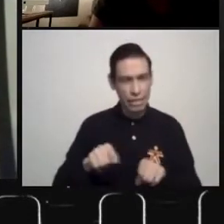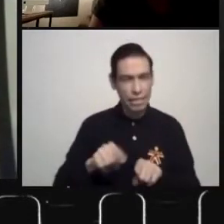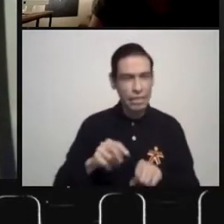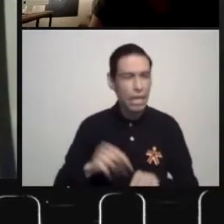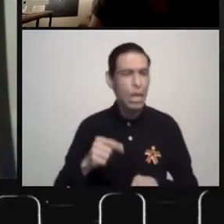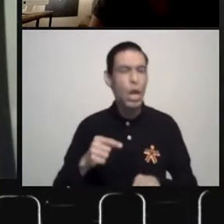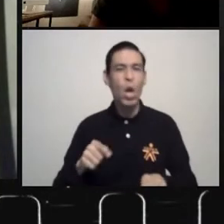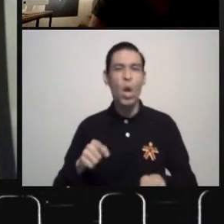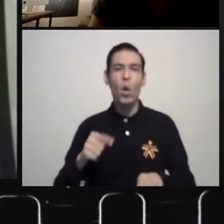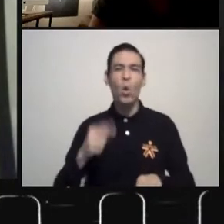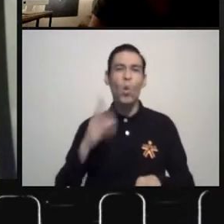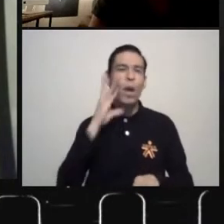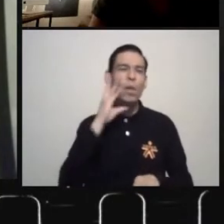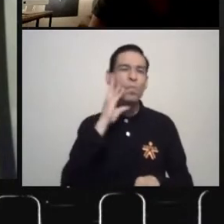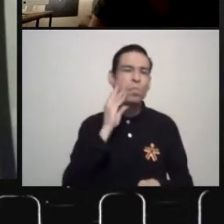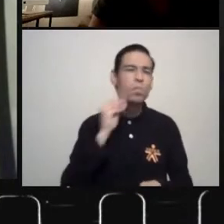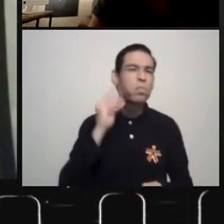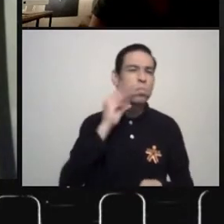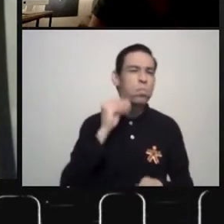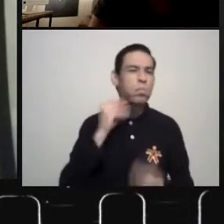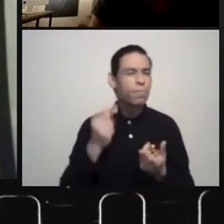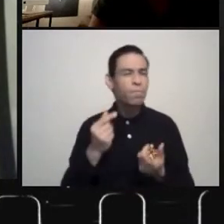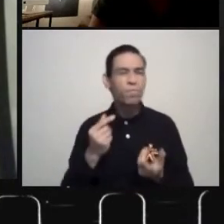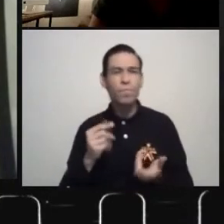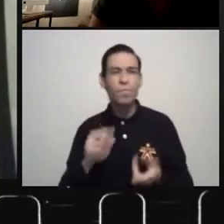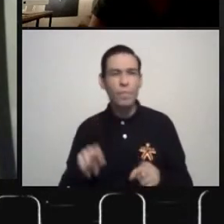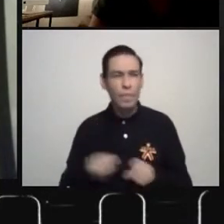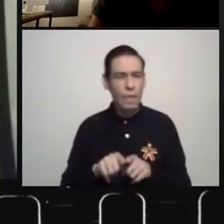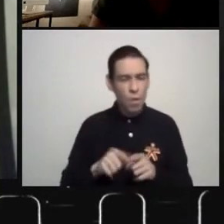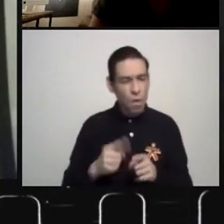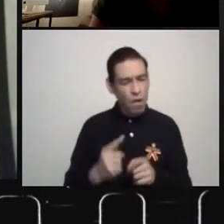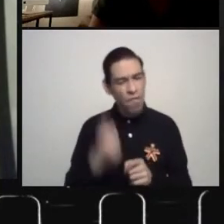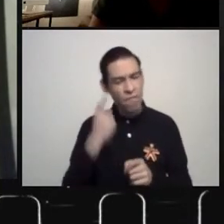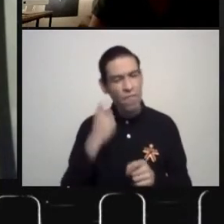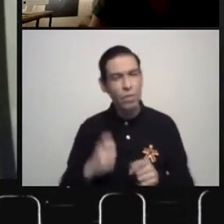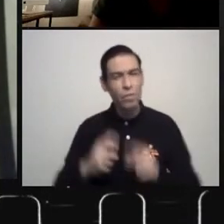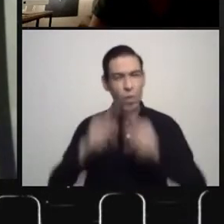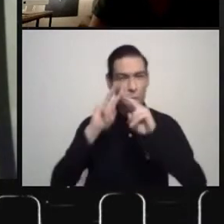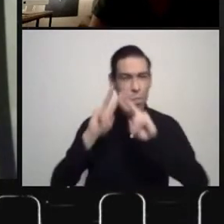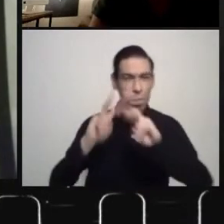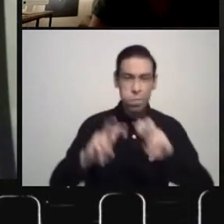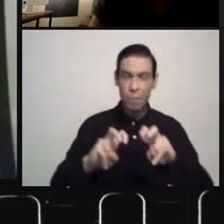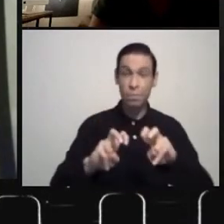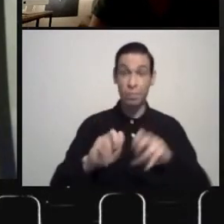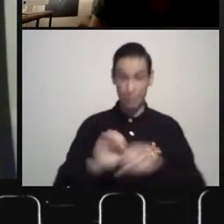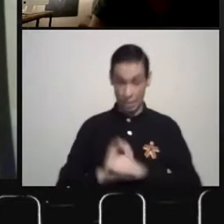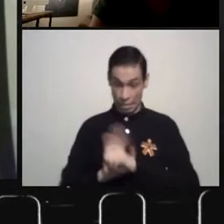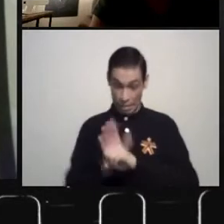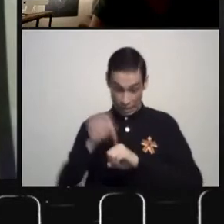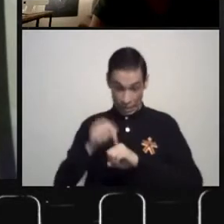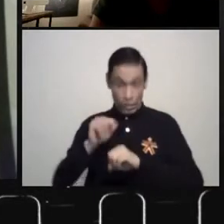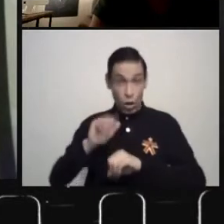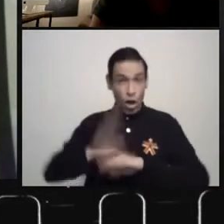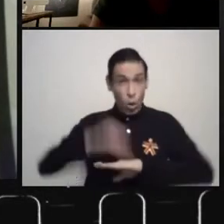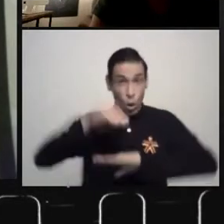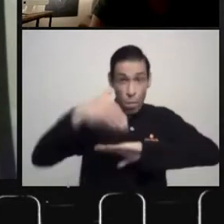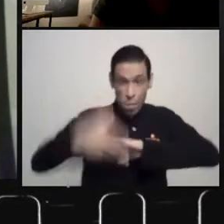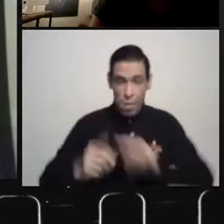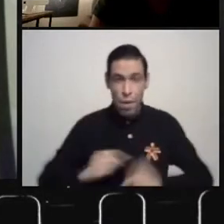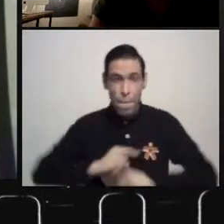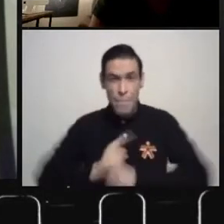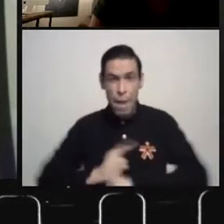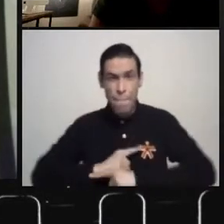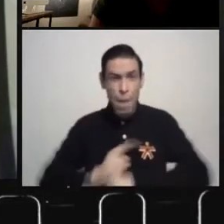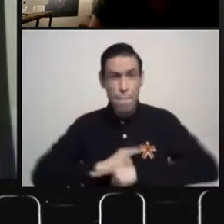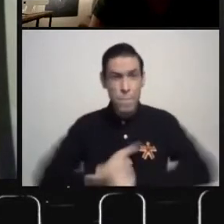Lavaperros en este momento, es un campo absolutamente inexplorado. La pandemia aceleró un proceso que venía sucediendo y era que las